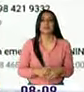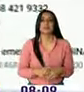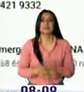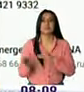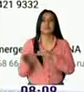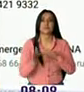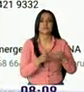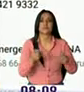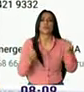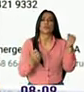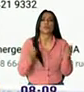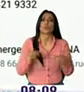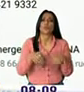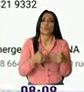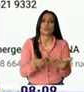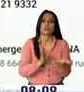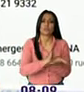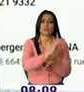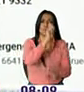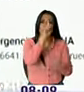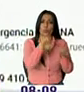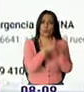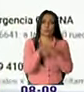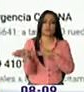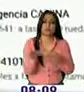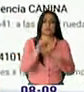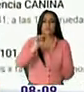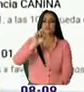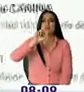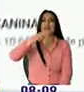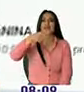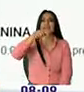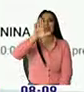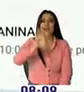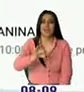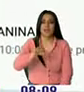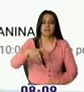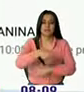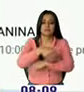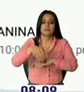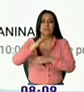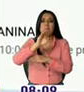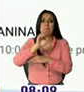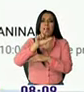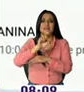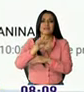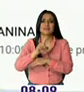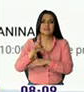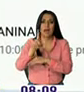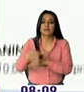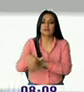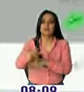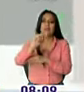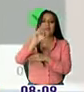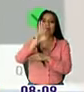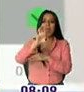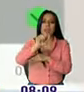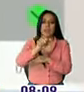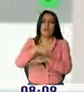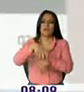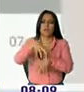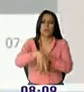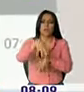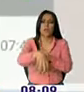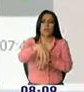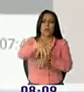conducir. Foto del sector de la Argelia, calle Esbalsar y Talla, gracias. Llena de huecos, esto parece la caminata lunar. Ahí se